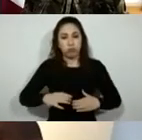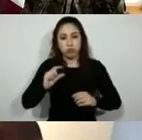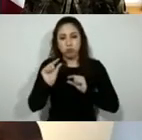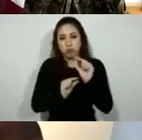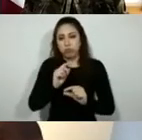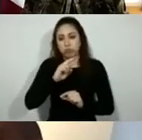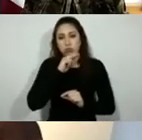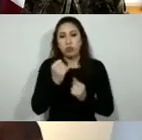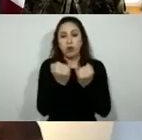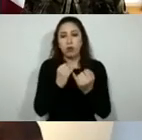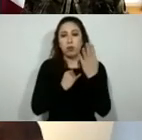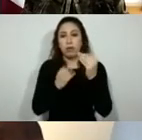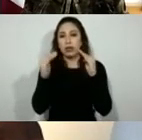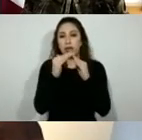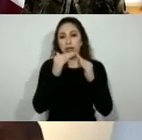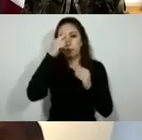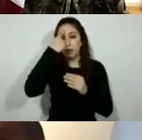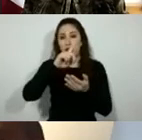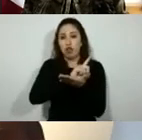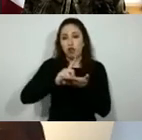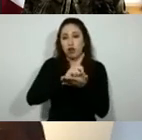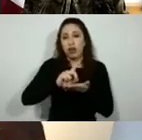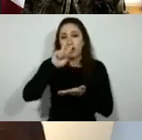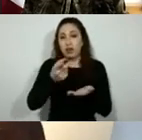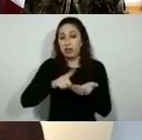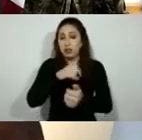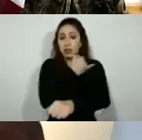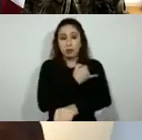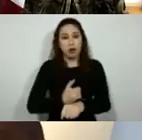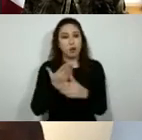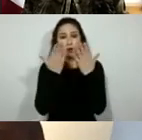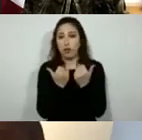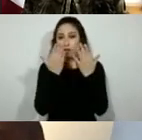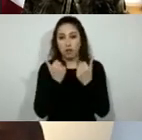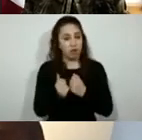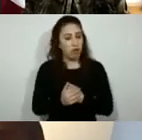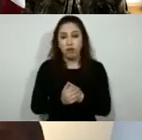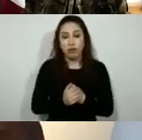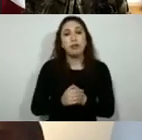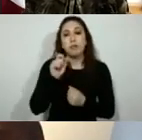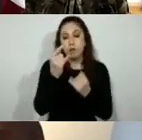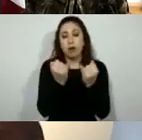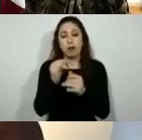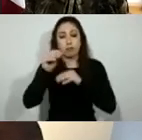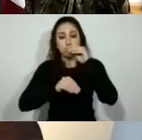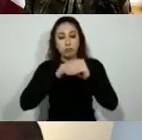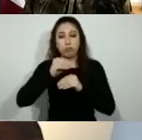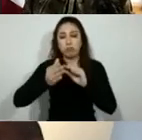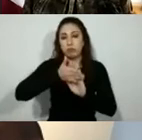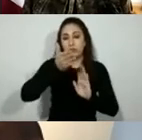donde se atienden las adicciones, no había una sola en Iztapalapa, se están se construyeron ya dos grandes